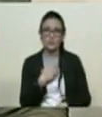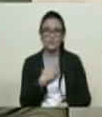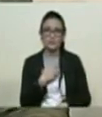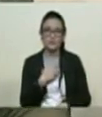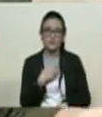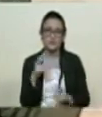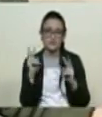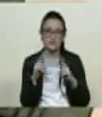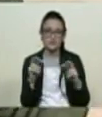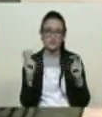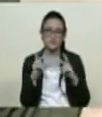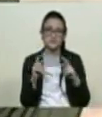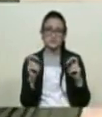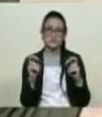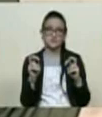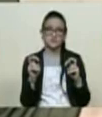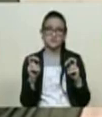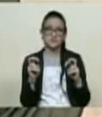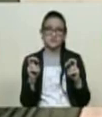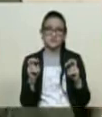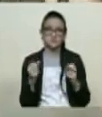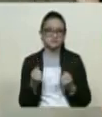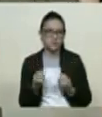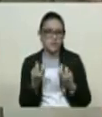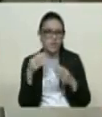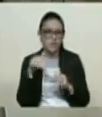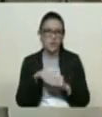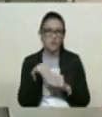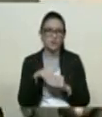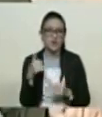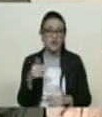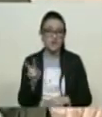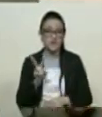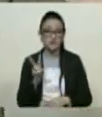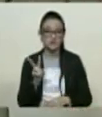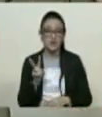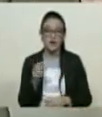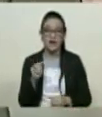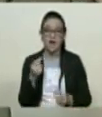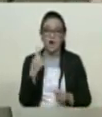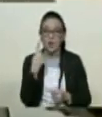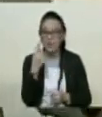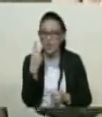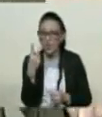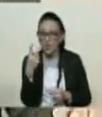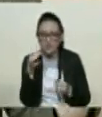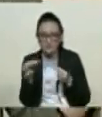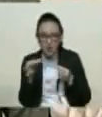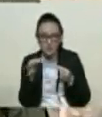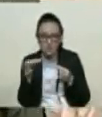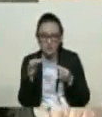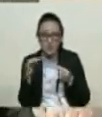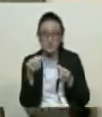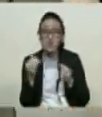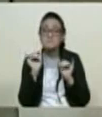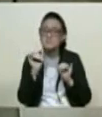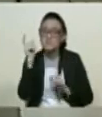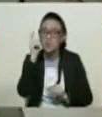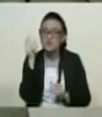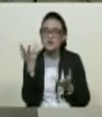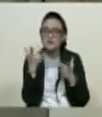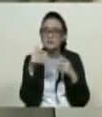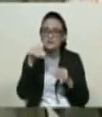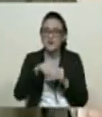no se puede auditar porque no se cuentan los votos. Aquí en Venezuela contamos voto a voto. El mismo día del proceso electoral